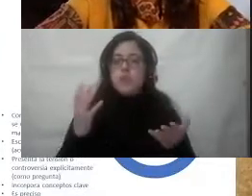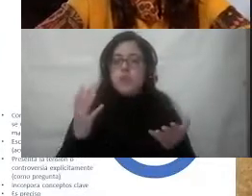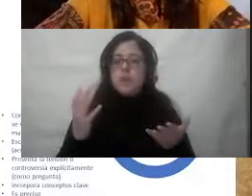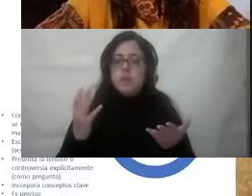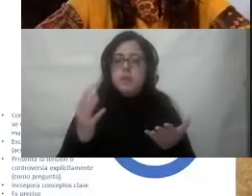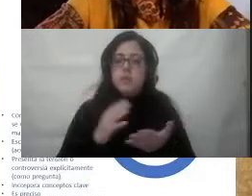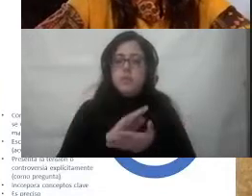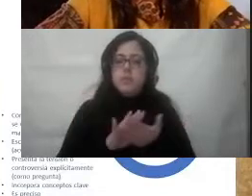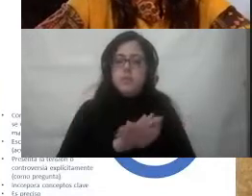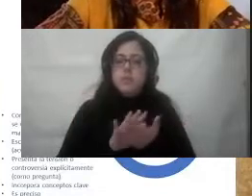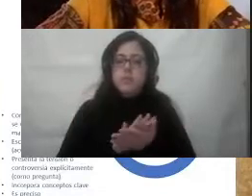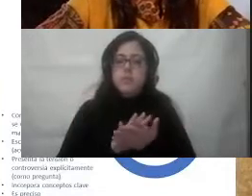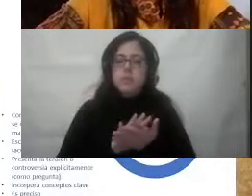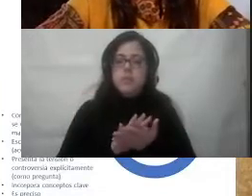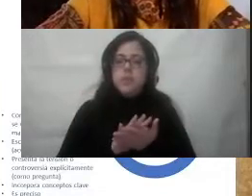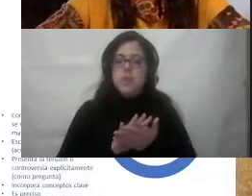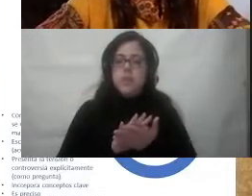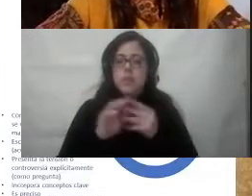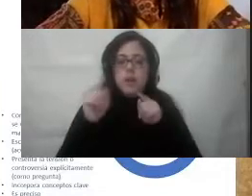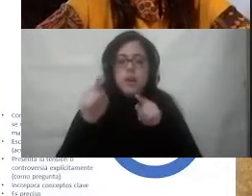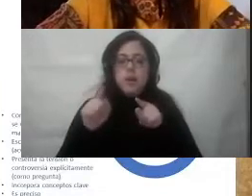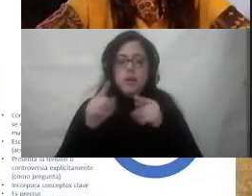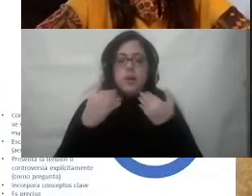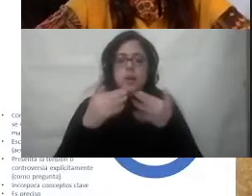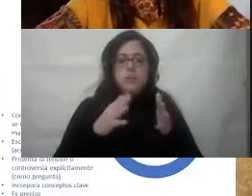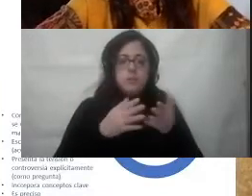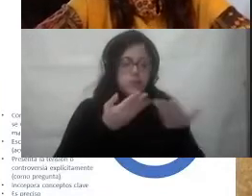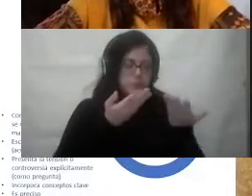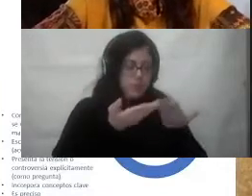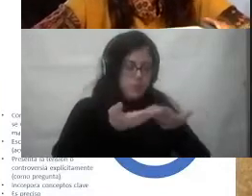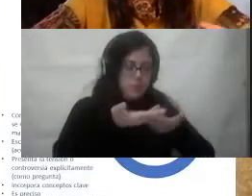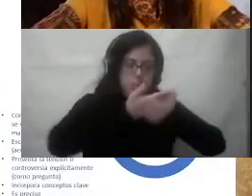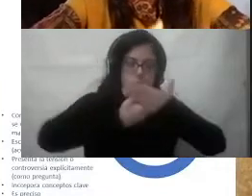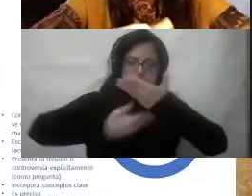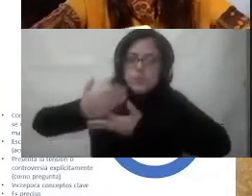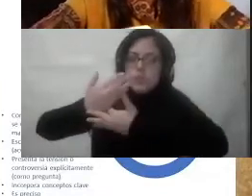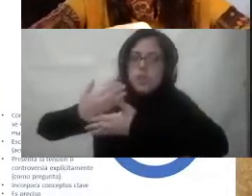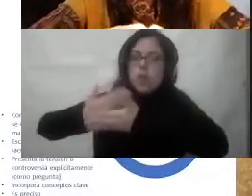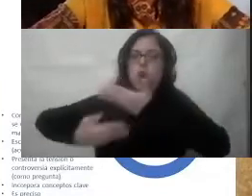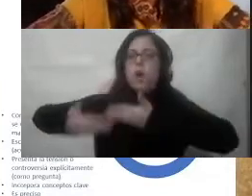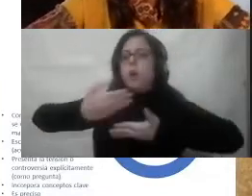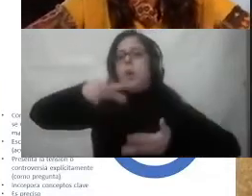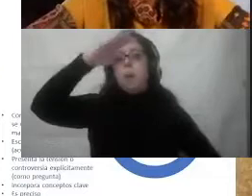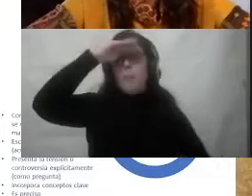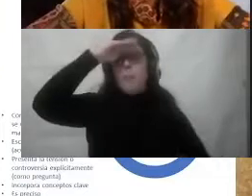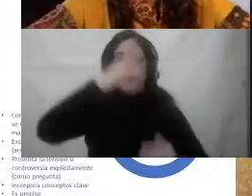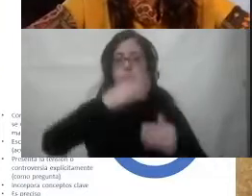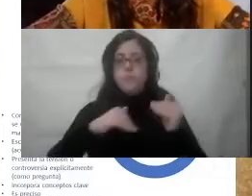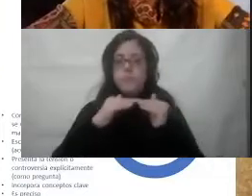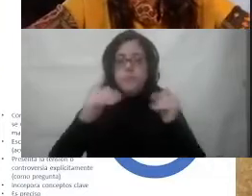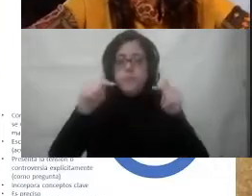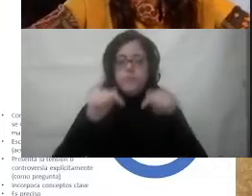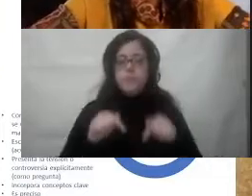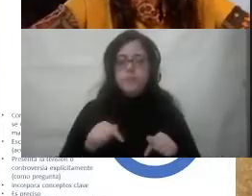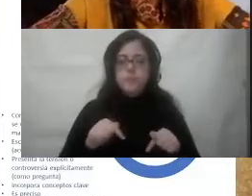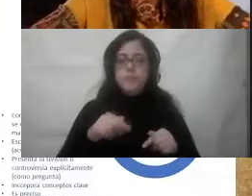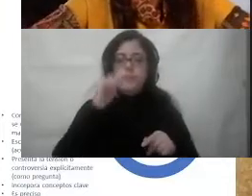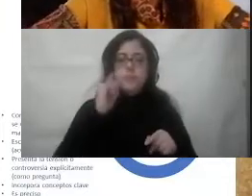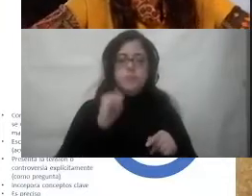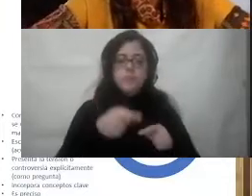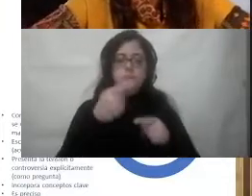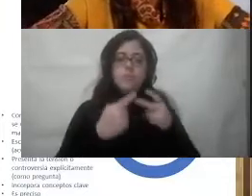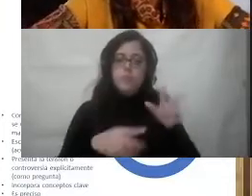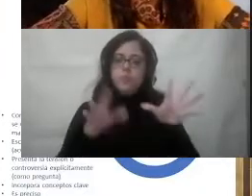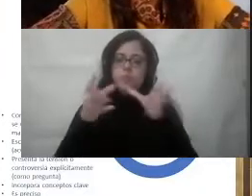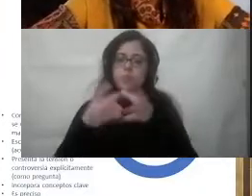vas traspasando como experiencias, como lo estamos haciendo ahora, siempre los otros equipos o las personas